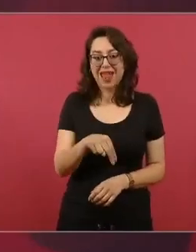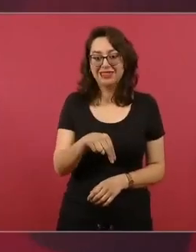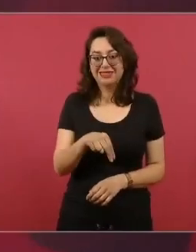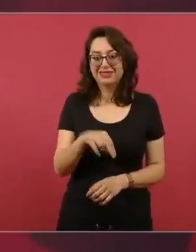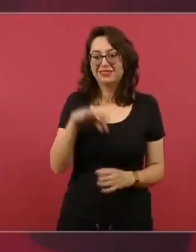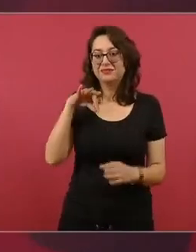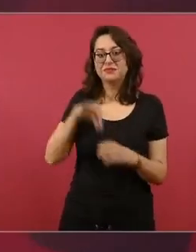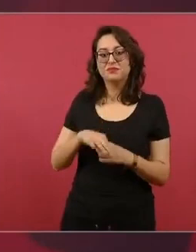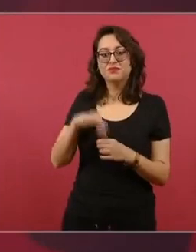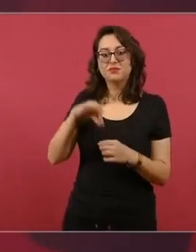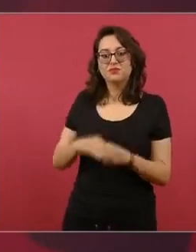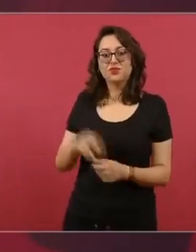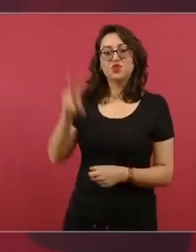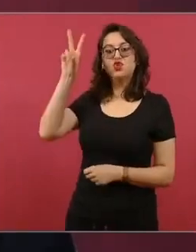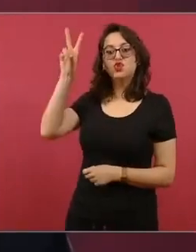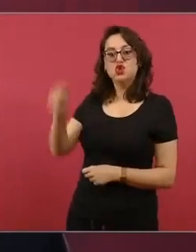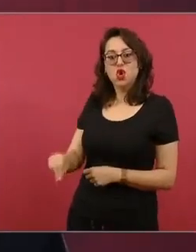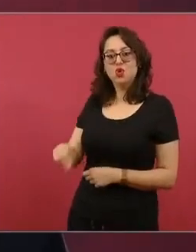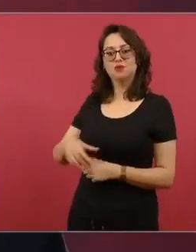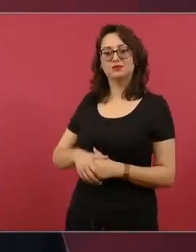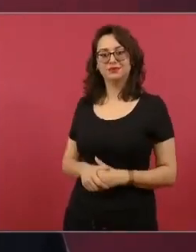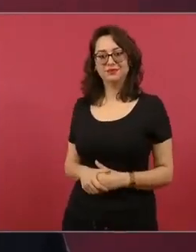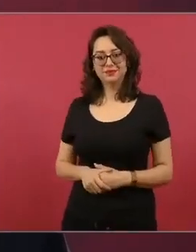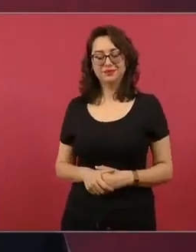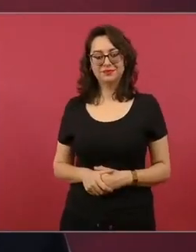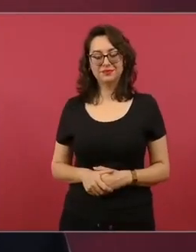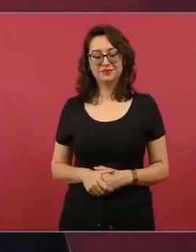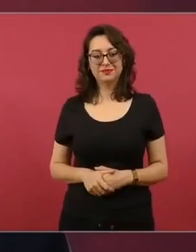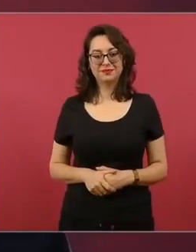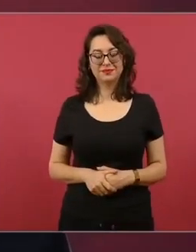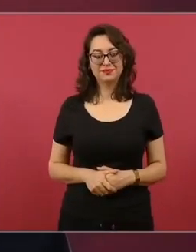en derechos constitucionales.